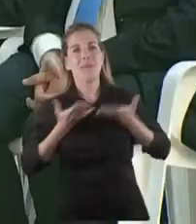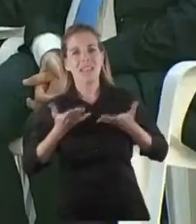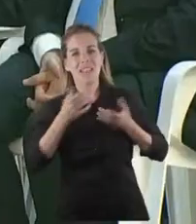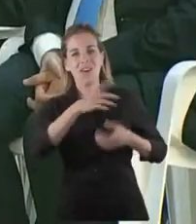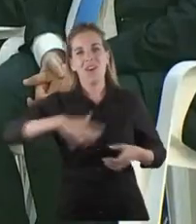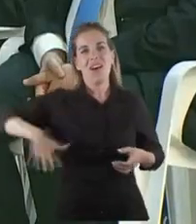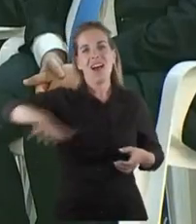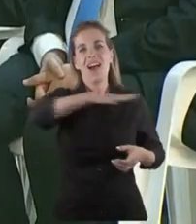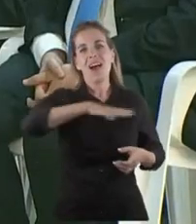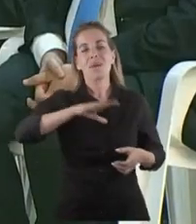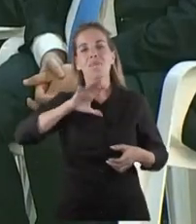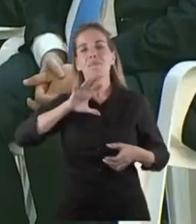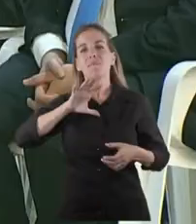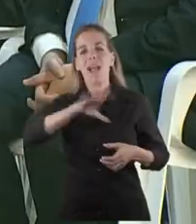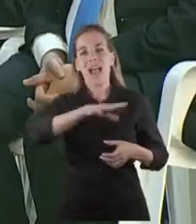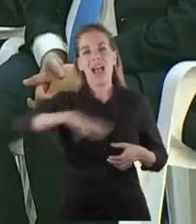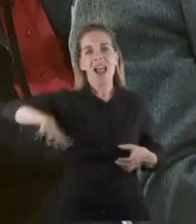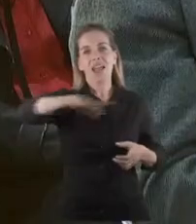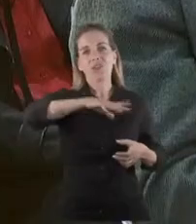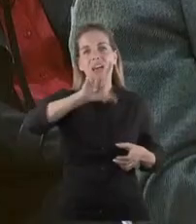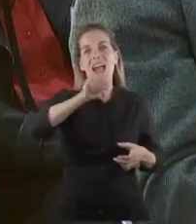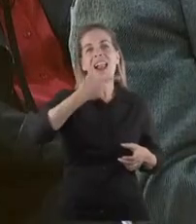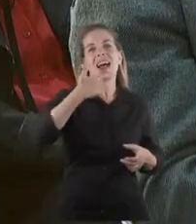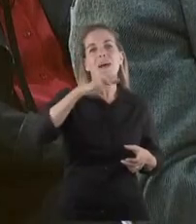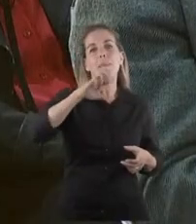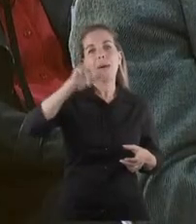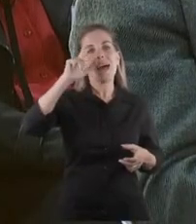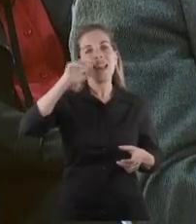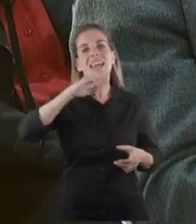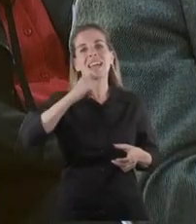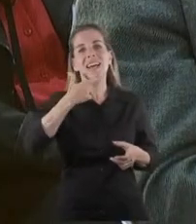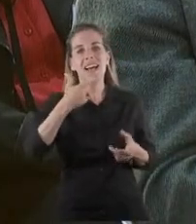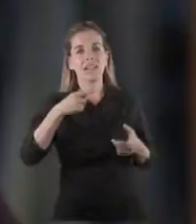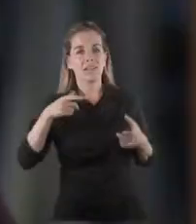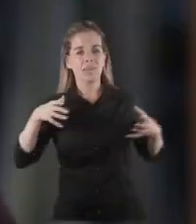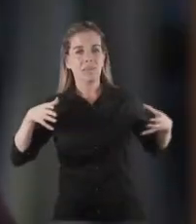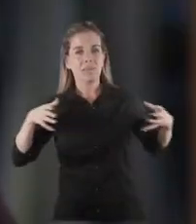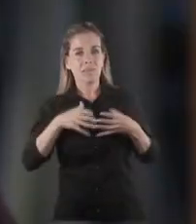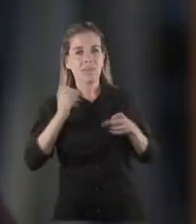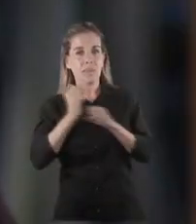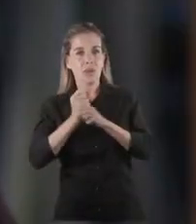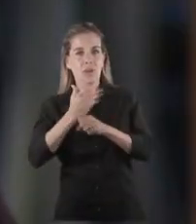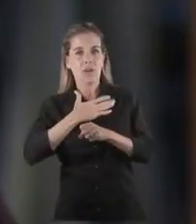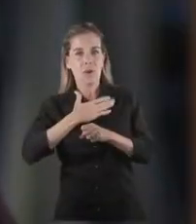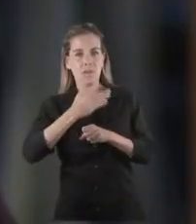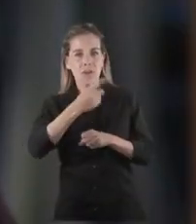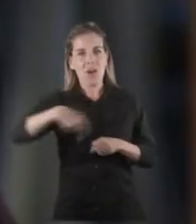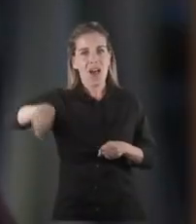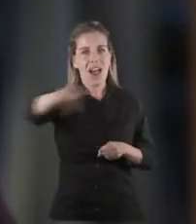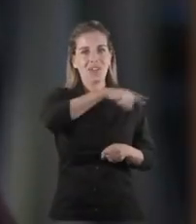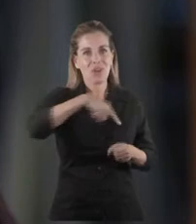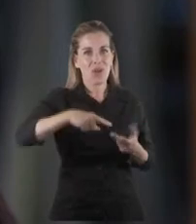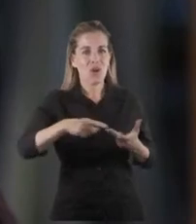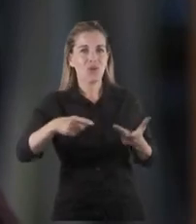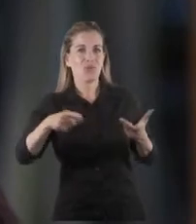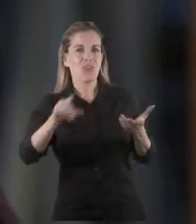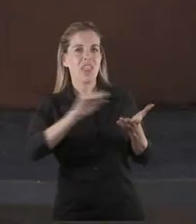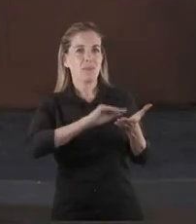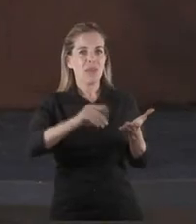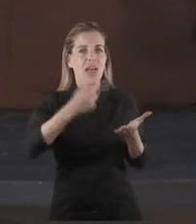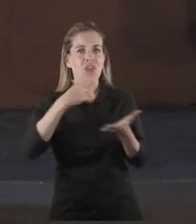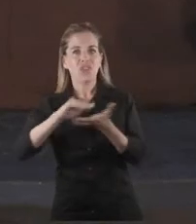suelo parejense, a todo el equipo de trabajo que me acompaña, a los legisladores nacionales,